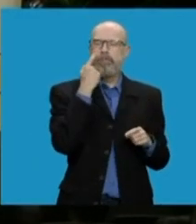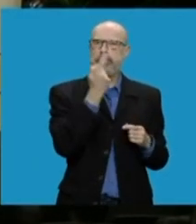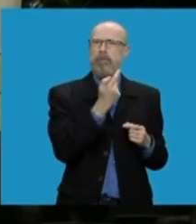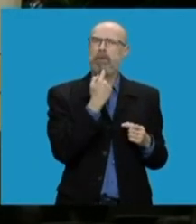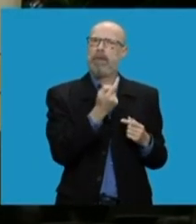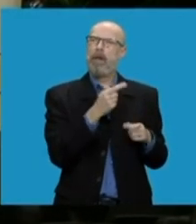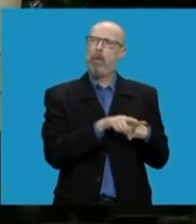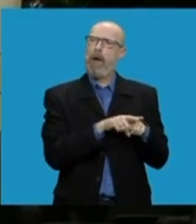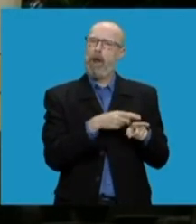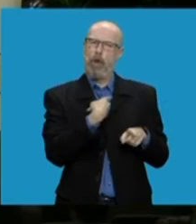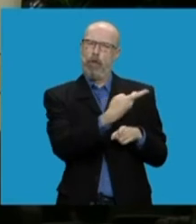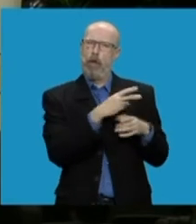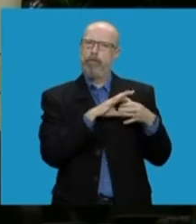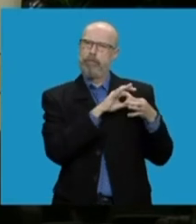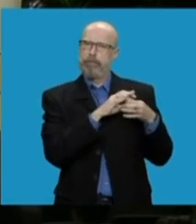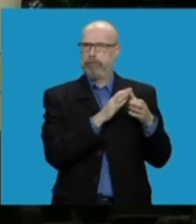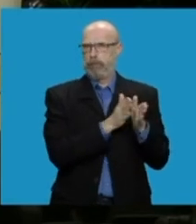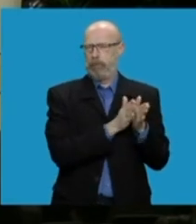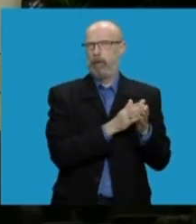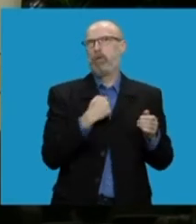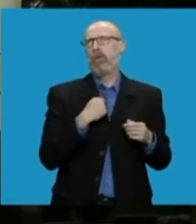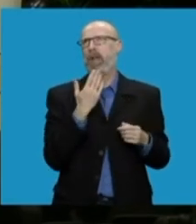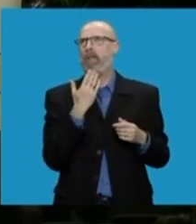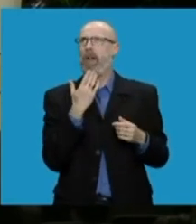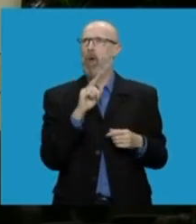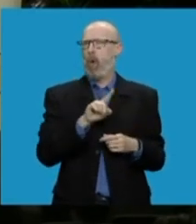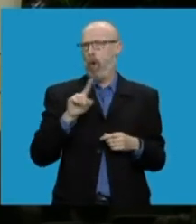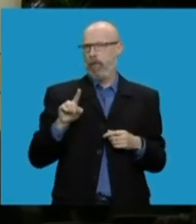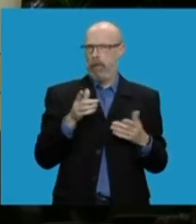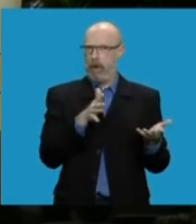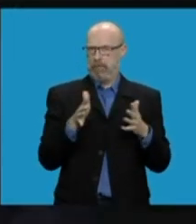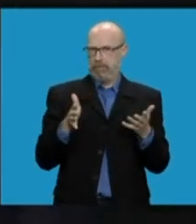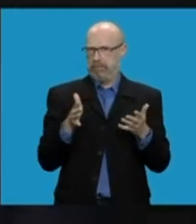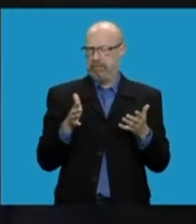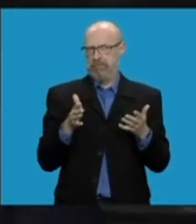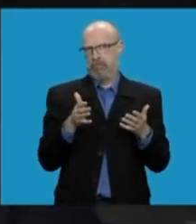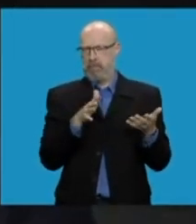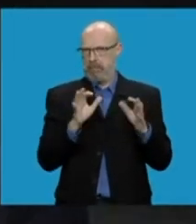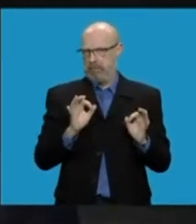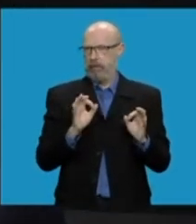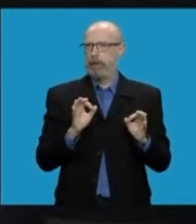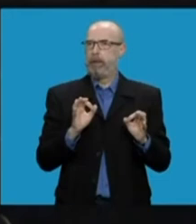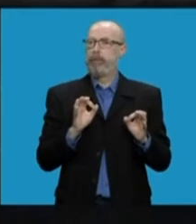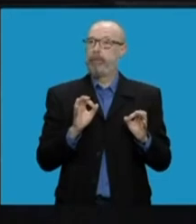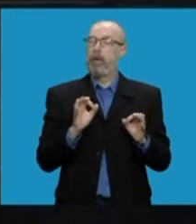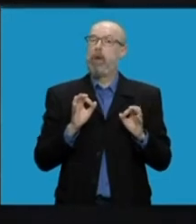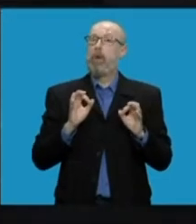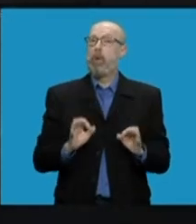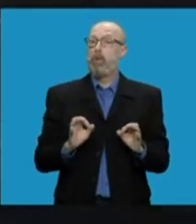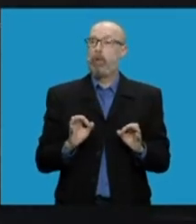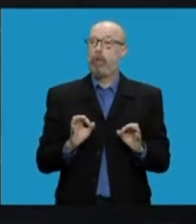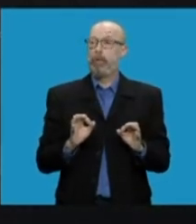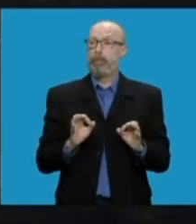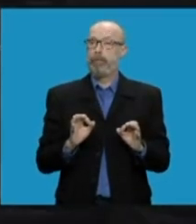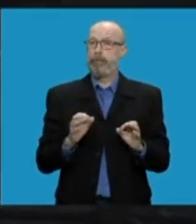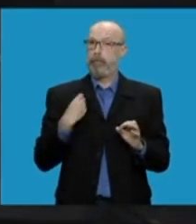colega, digamos, muy, muy oportuno. Yo tendría entonces 11 años seguramente, no tendría más. Y cuando estaba ya